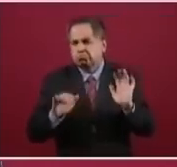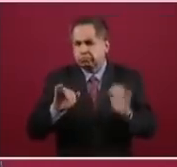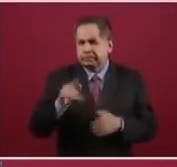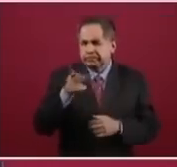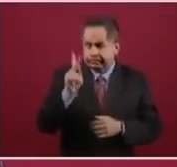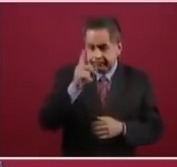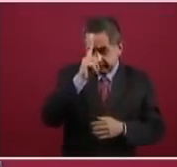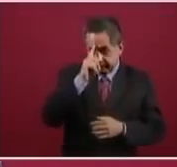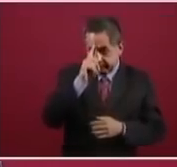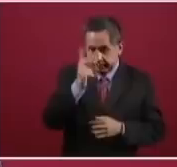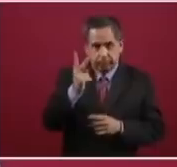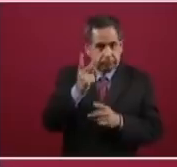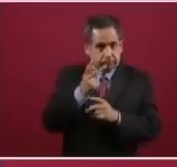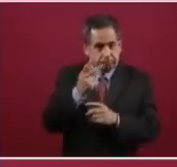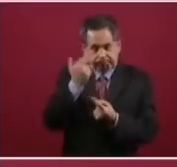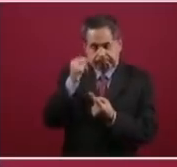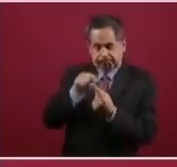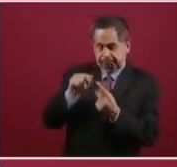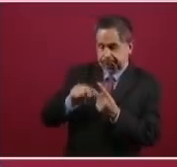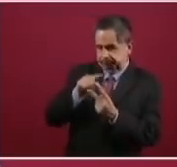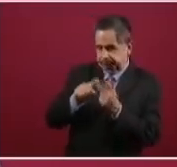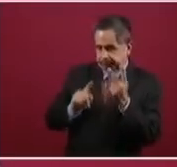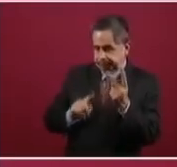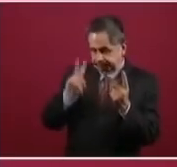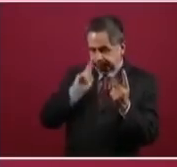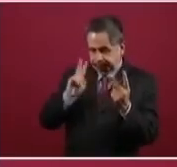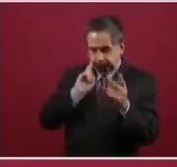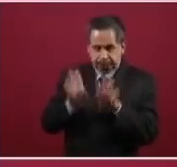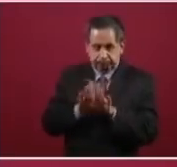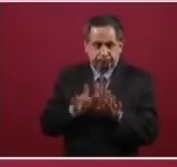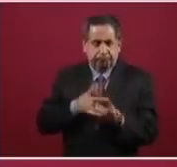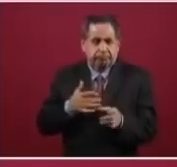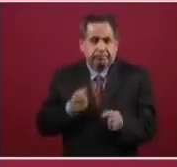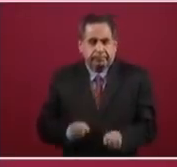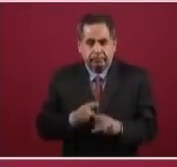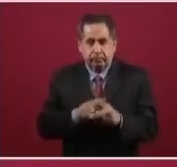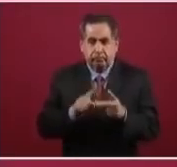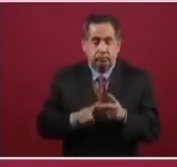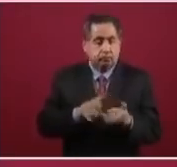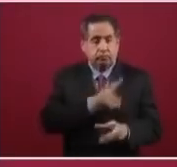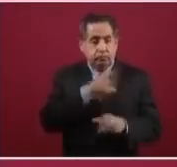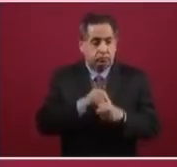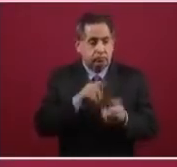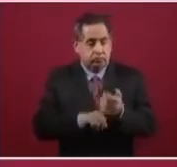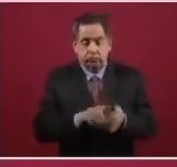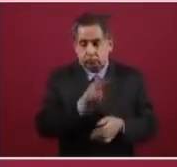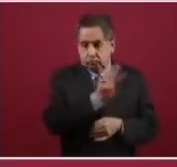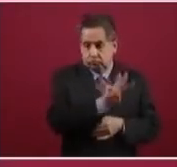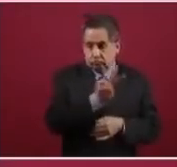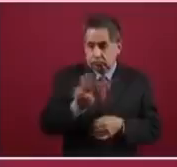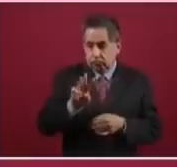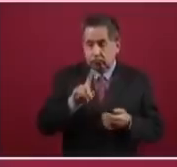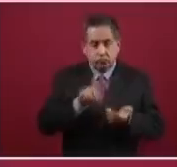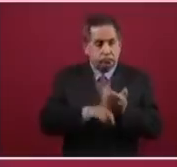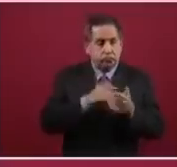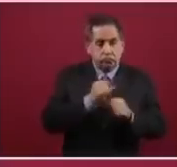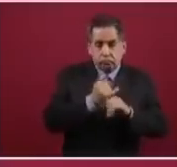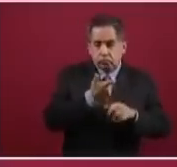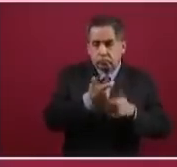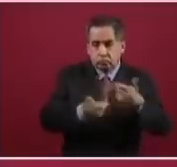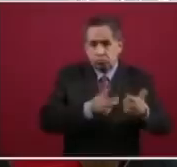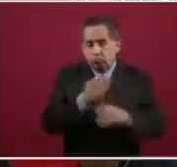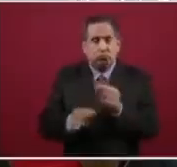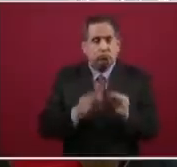sobre todo hay dos razones que nos motivan a tratar de asegurarnos de que todo el mundo incluyendo las plataformas digitales están